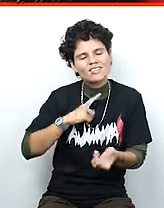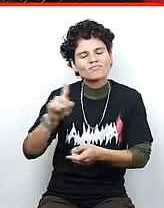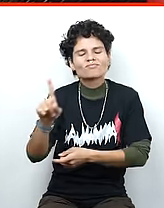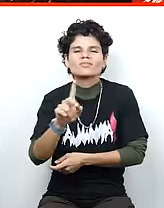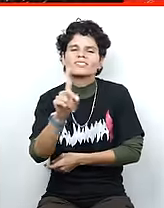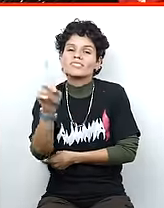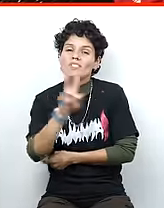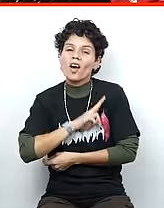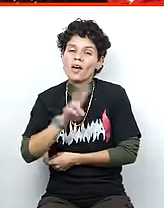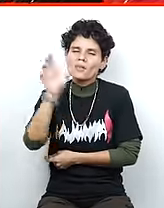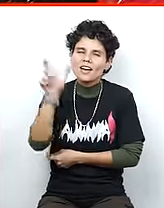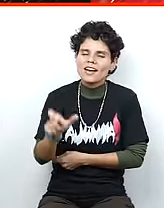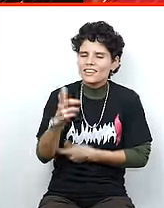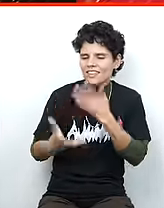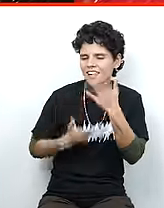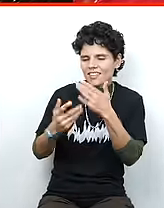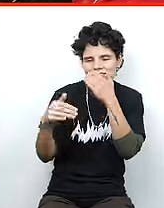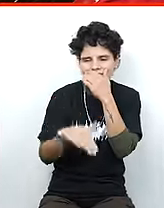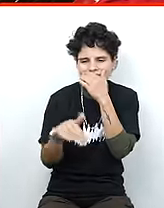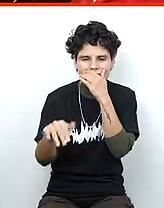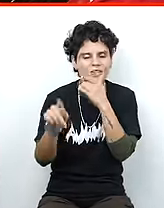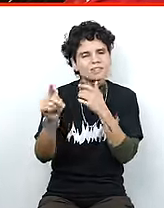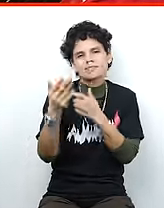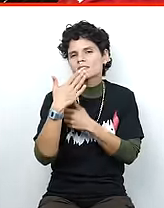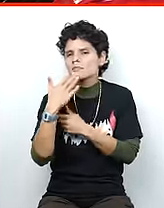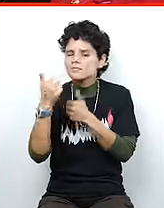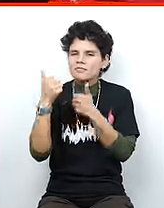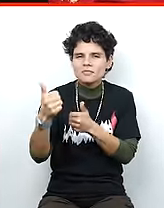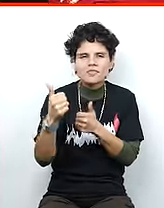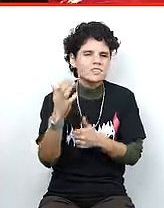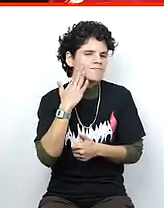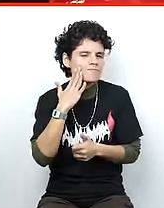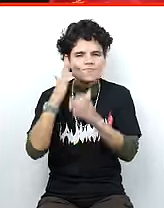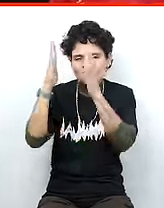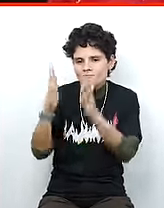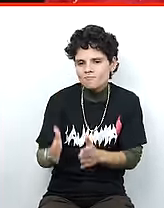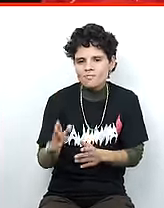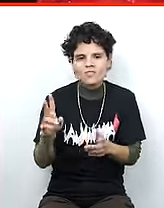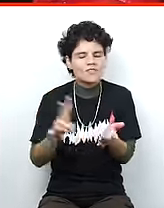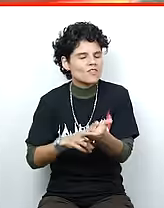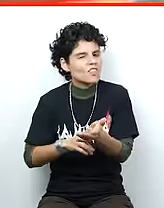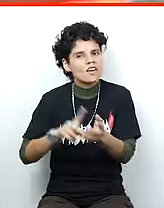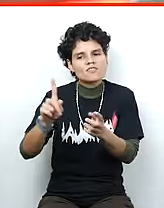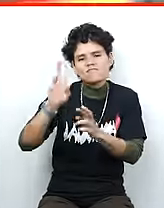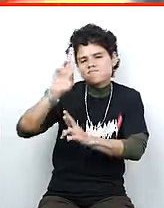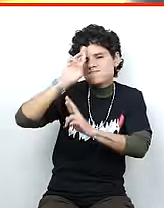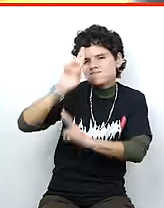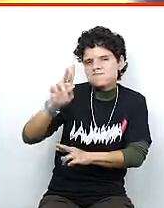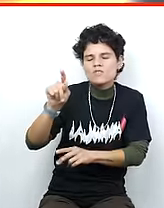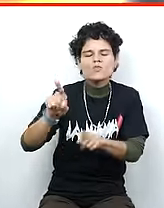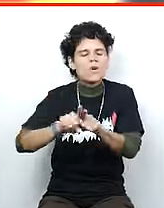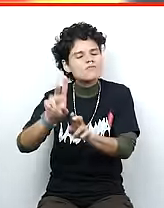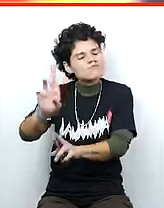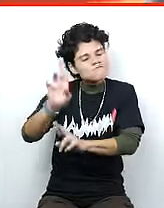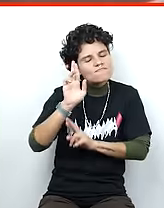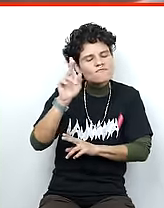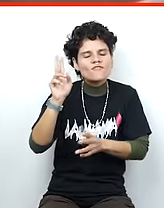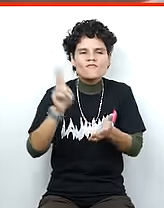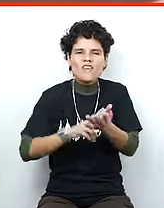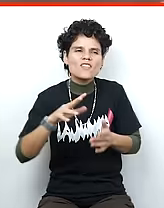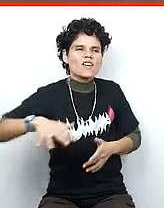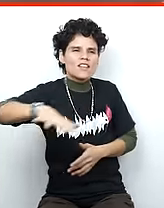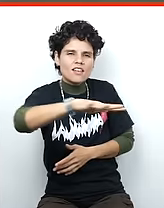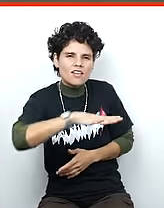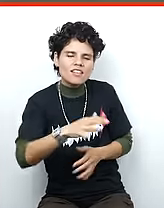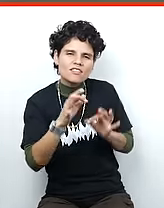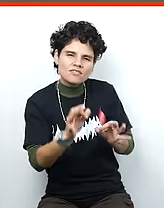el Robertito, ¿sí? se portó bien ahí cuando estuvimos pasando malos momentos y es uno de los pocos reales. Los reales reconocen los reales y uno como de los pocos